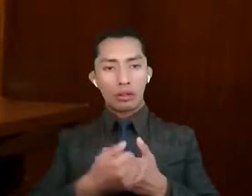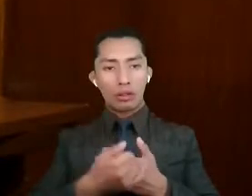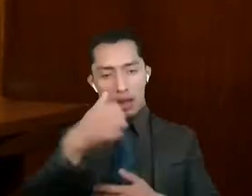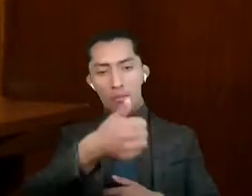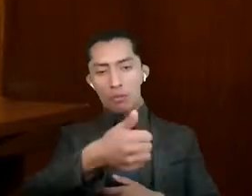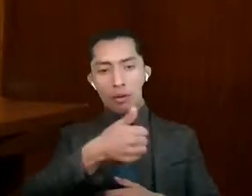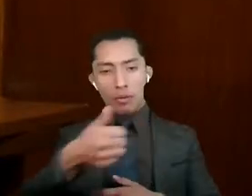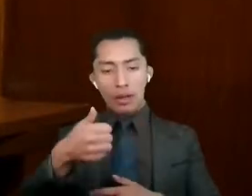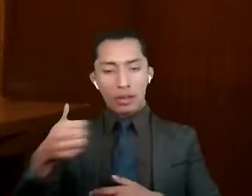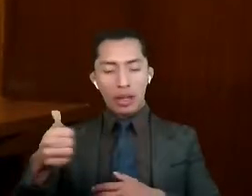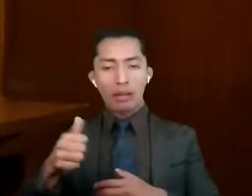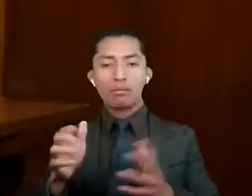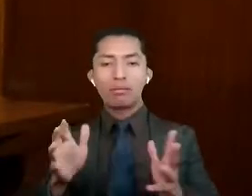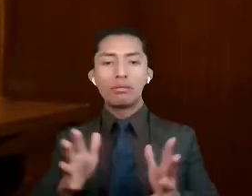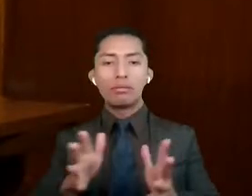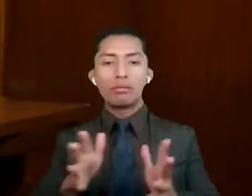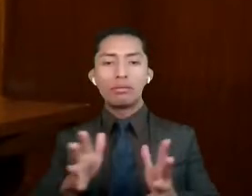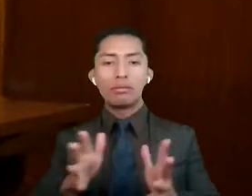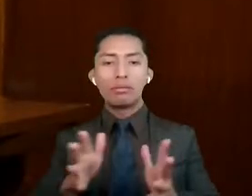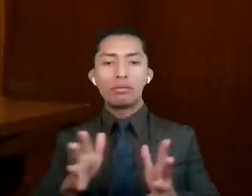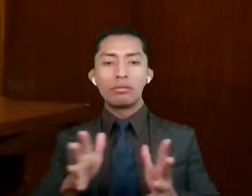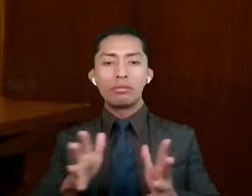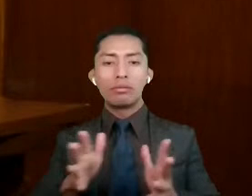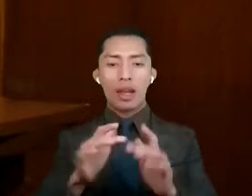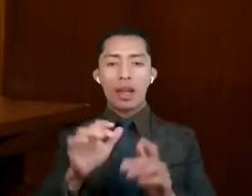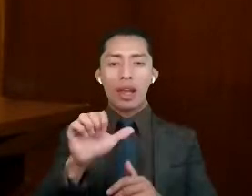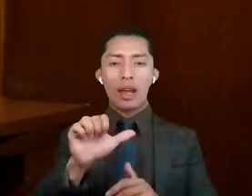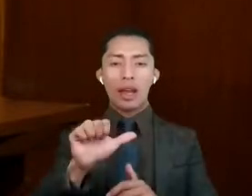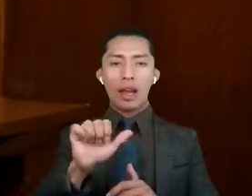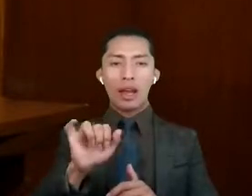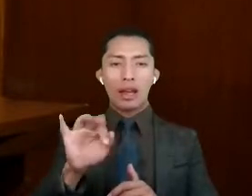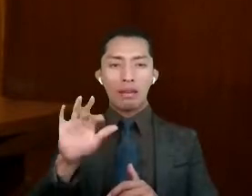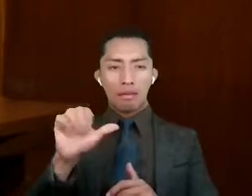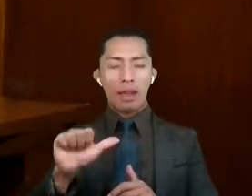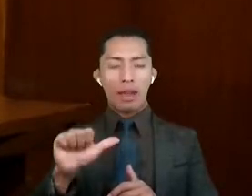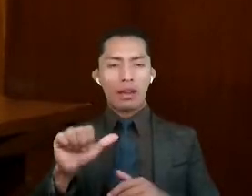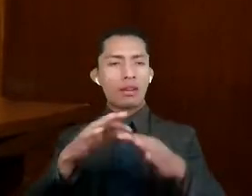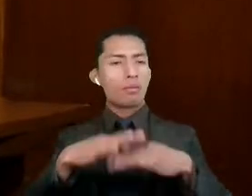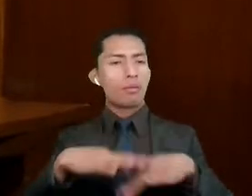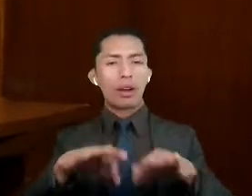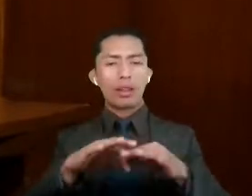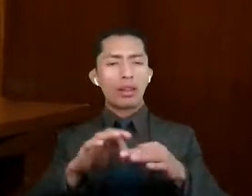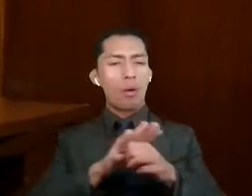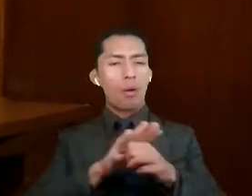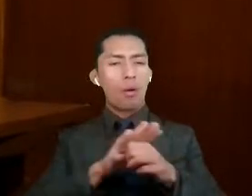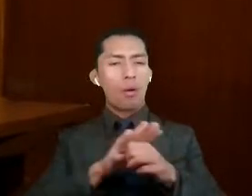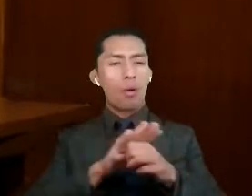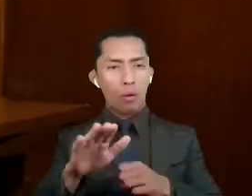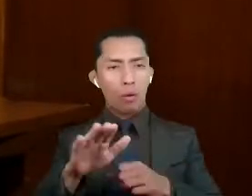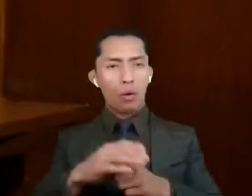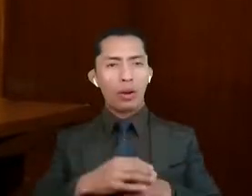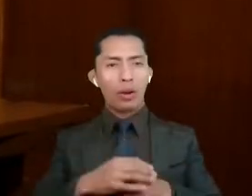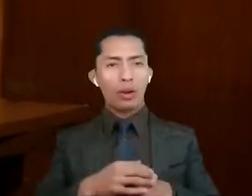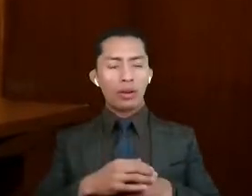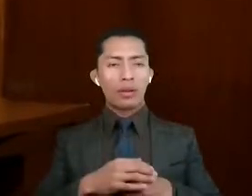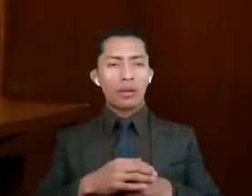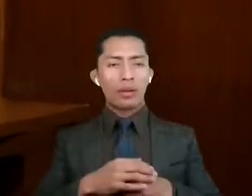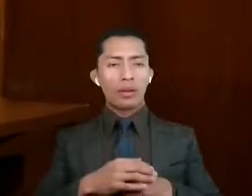la conectividad al AIFA. Algunas de las más importantes son las siguientes: